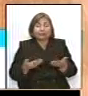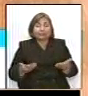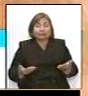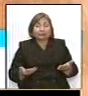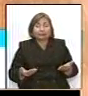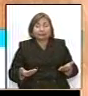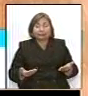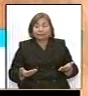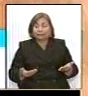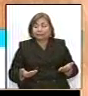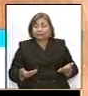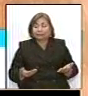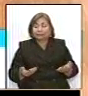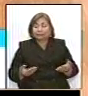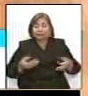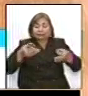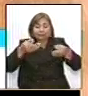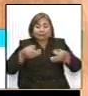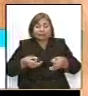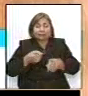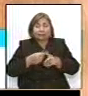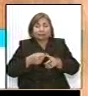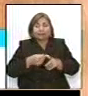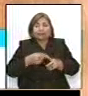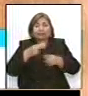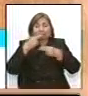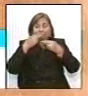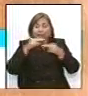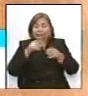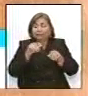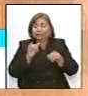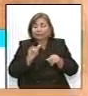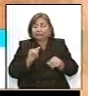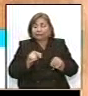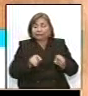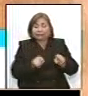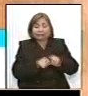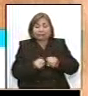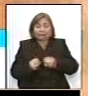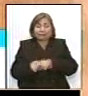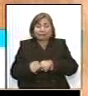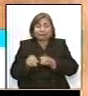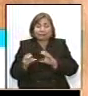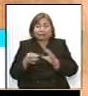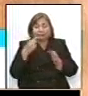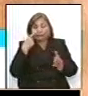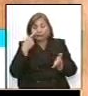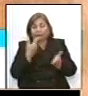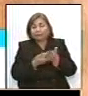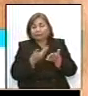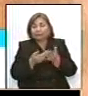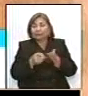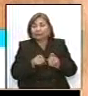match entre las afirmaciones del programa Panorama, y verificamos algunas de ellas